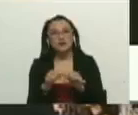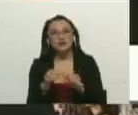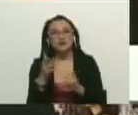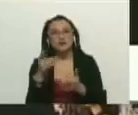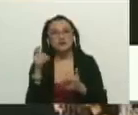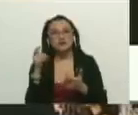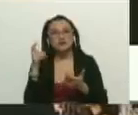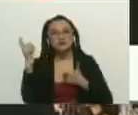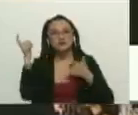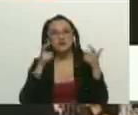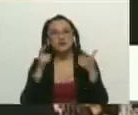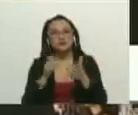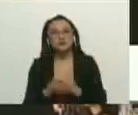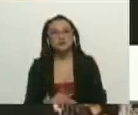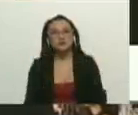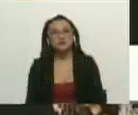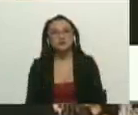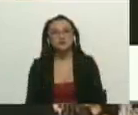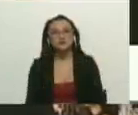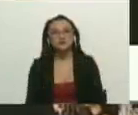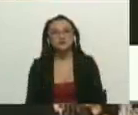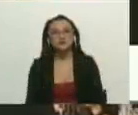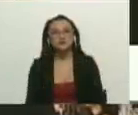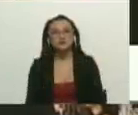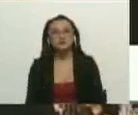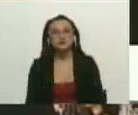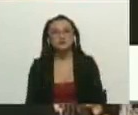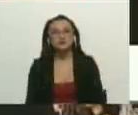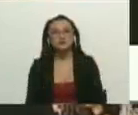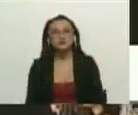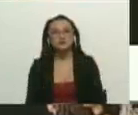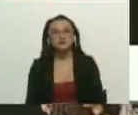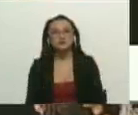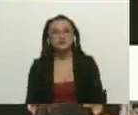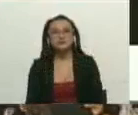comandante eterno, Hugo Chávez Frías.